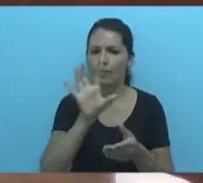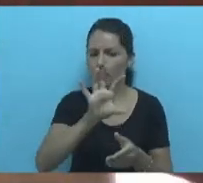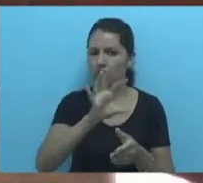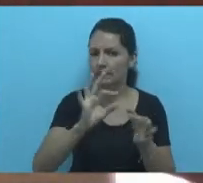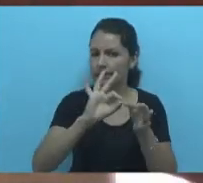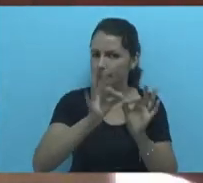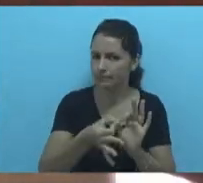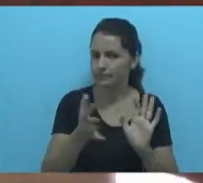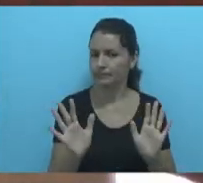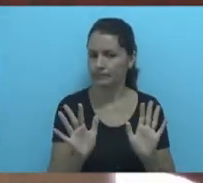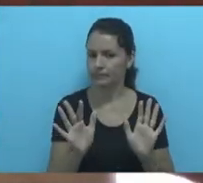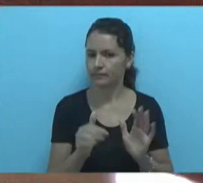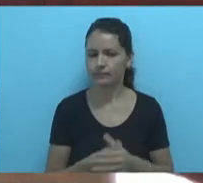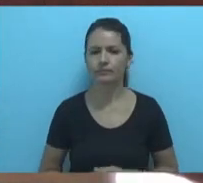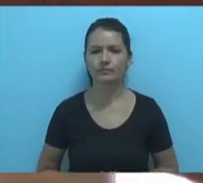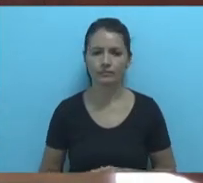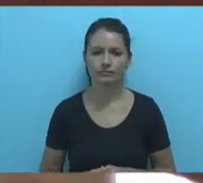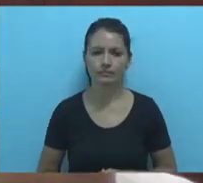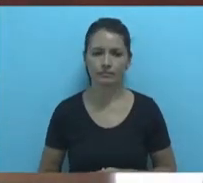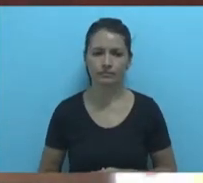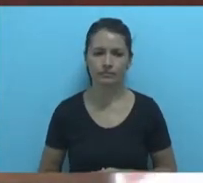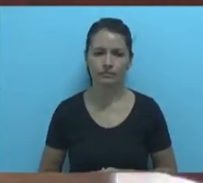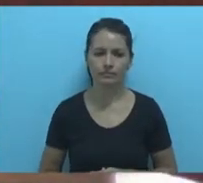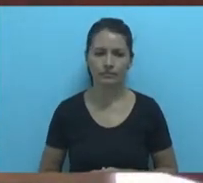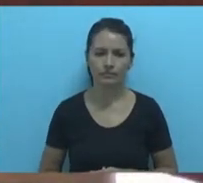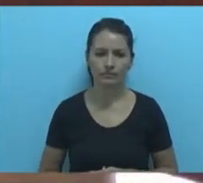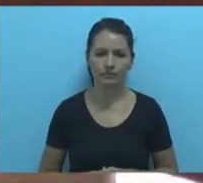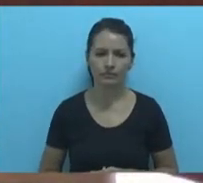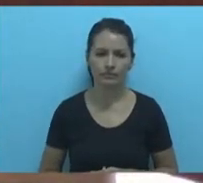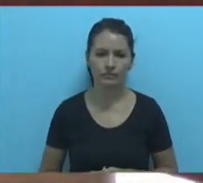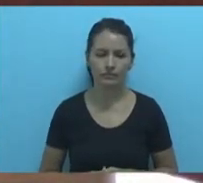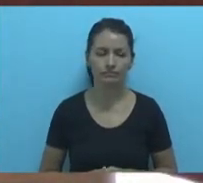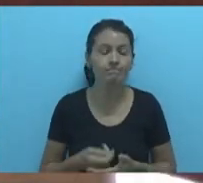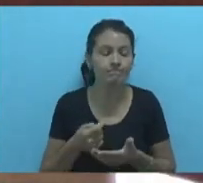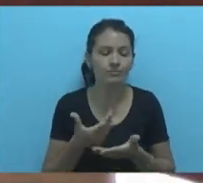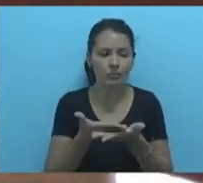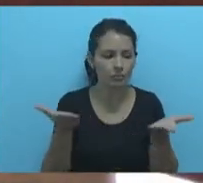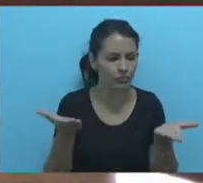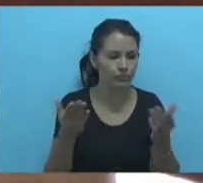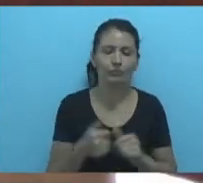sistema productivo. Bueno, si uno hoy se pone a ver a la luz de los hechos,